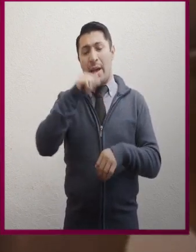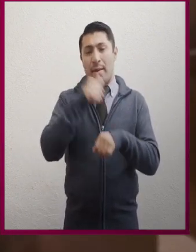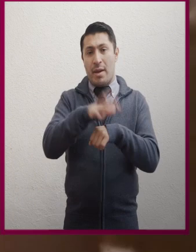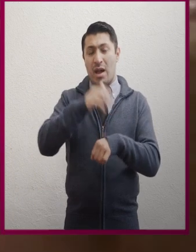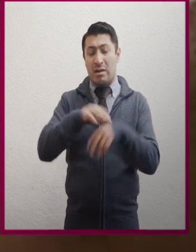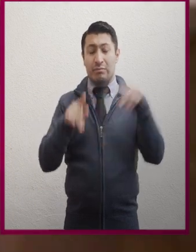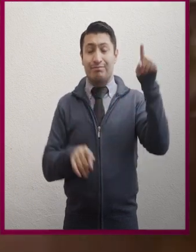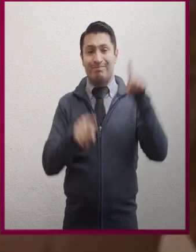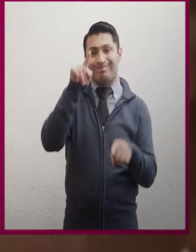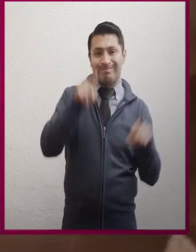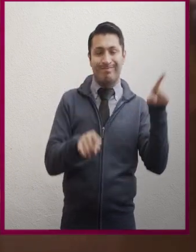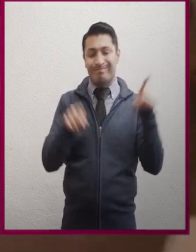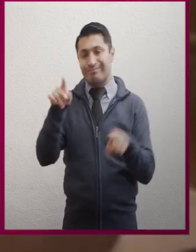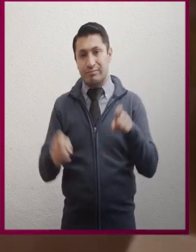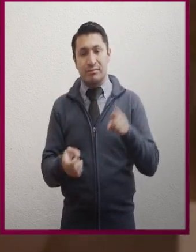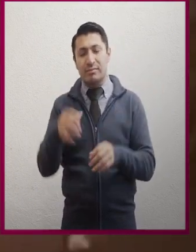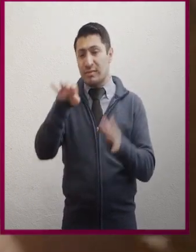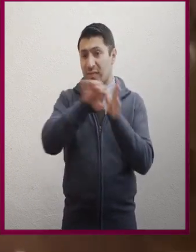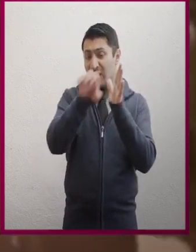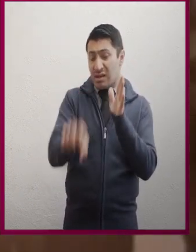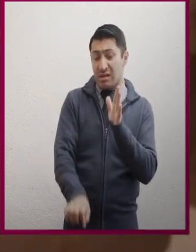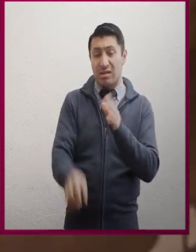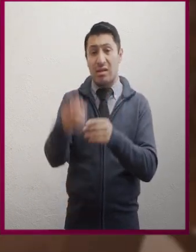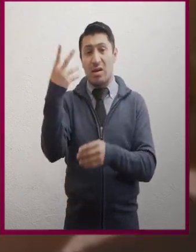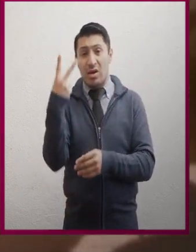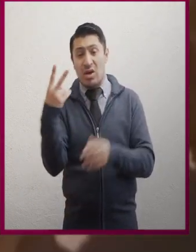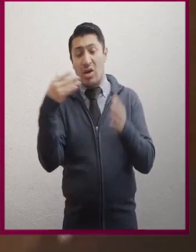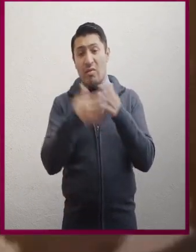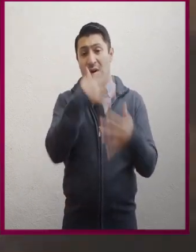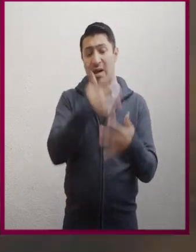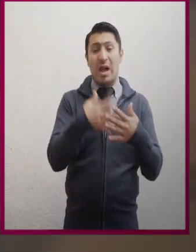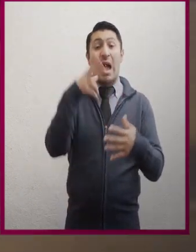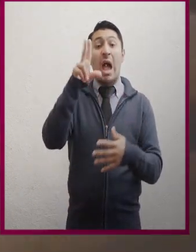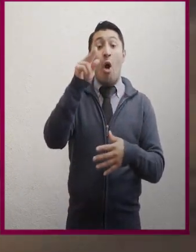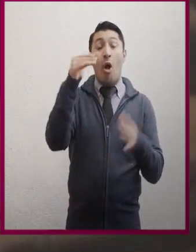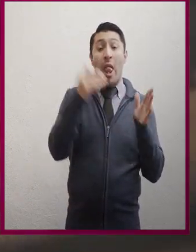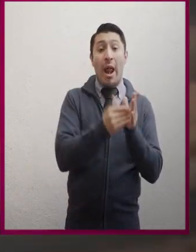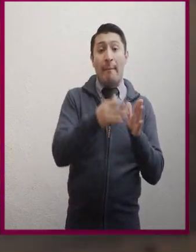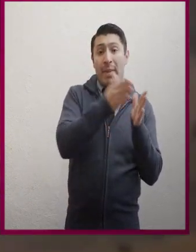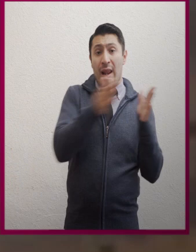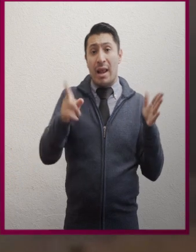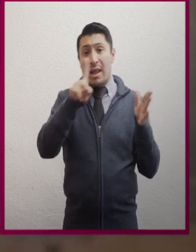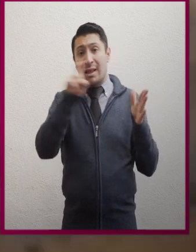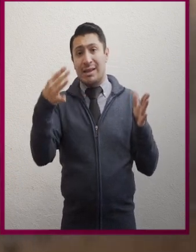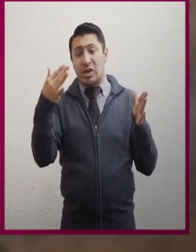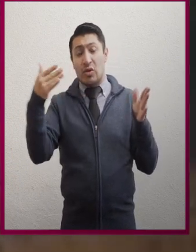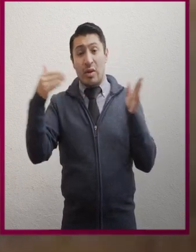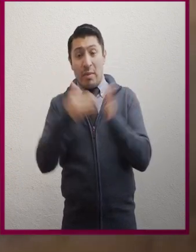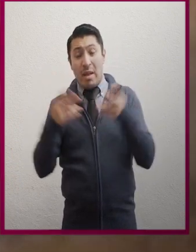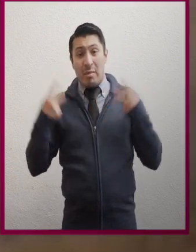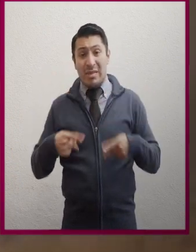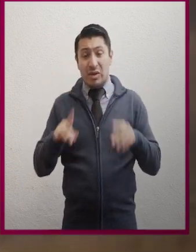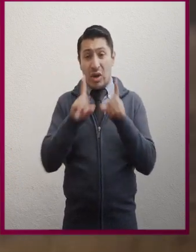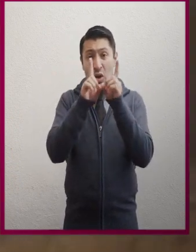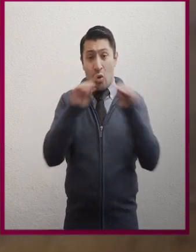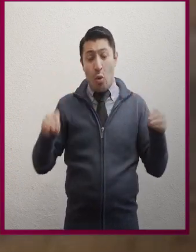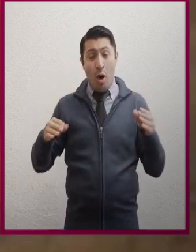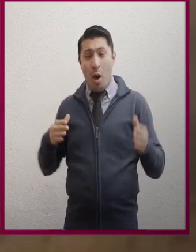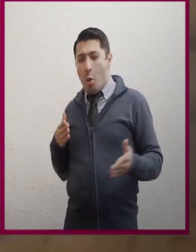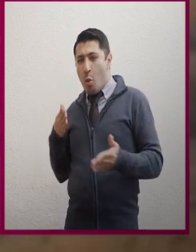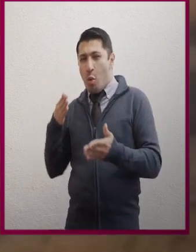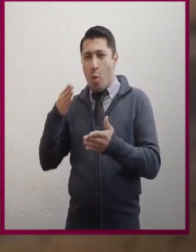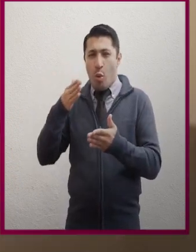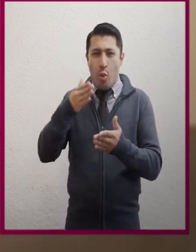2015, entre 80,000 y 150,000 personas cruzaron el desierto en el noroeste de Níger en su camino